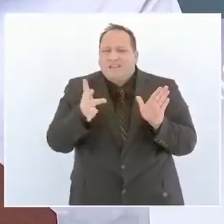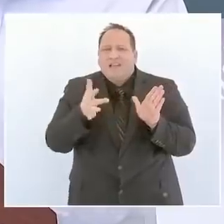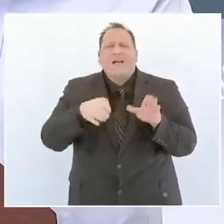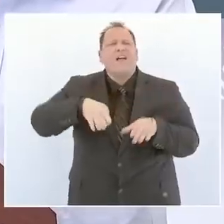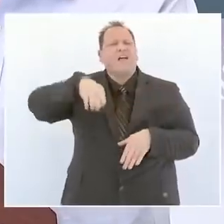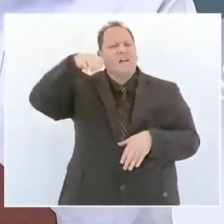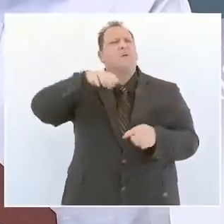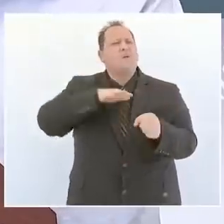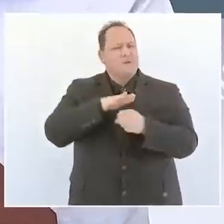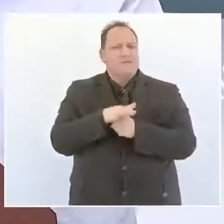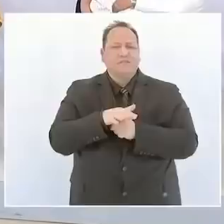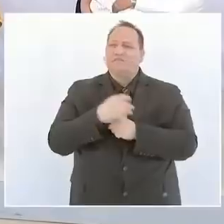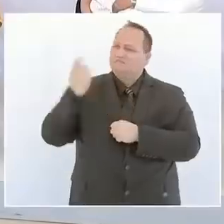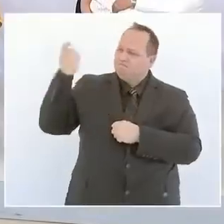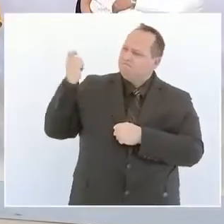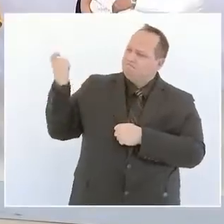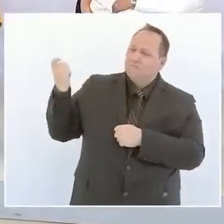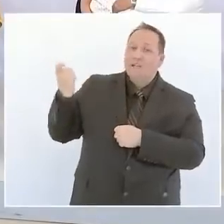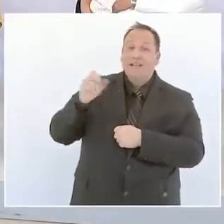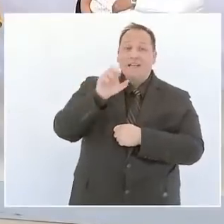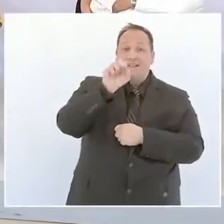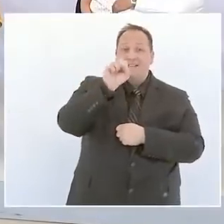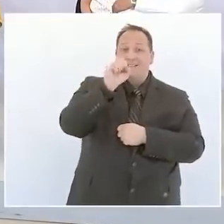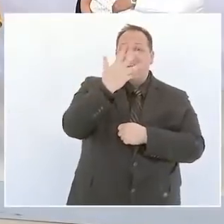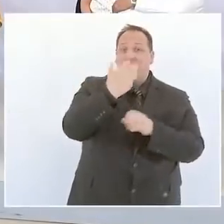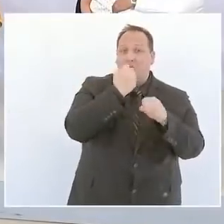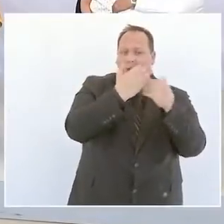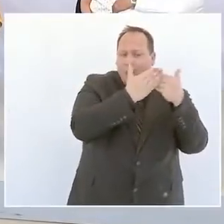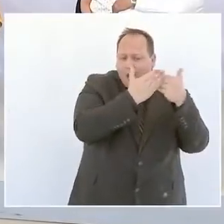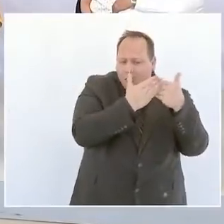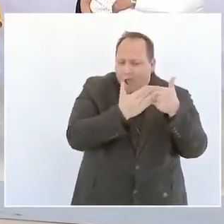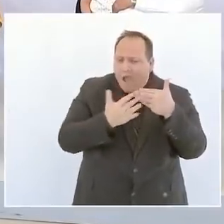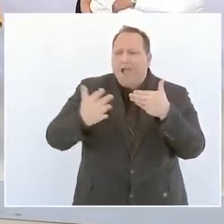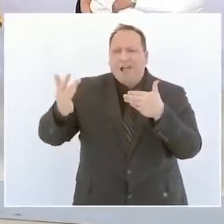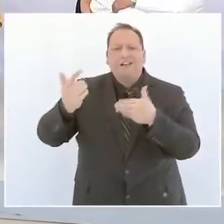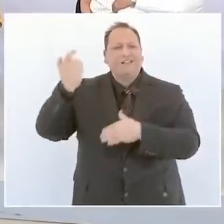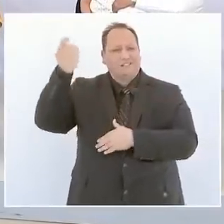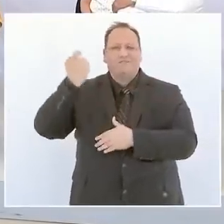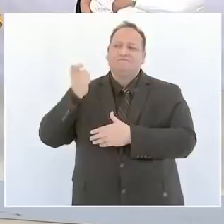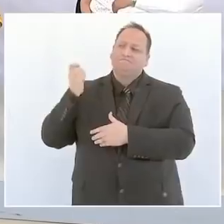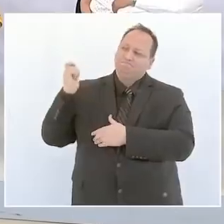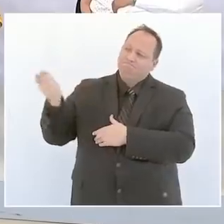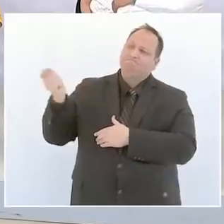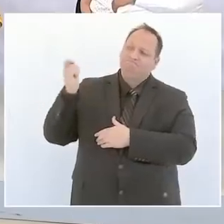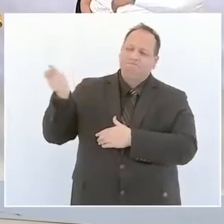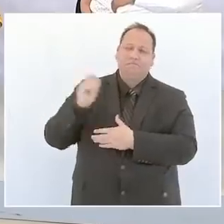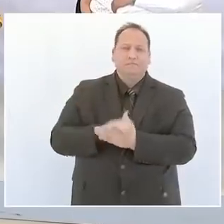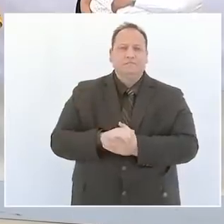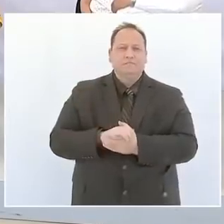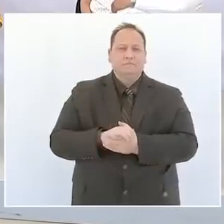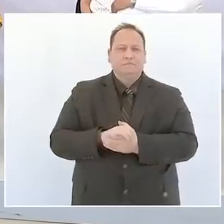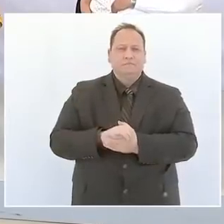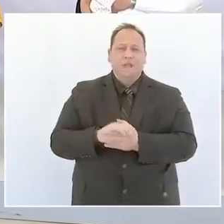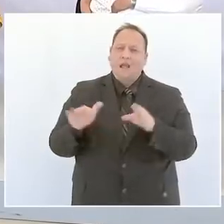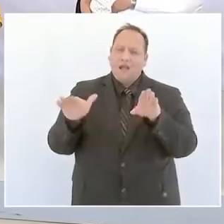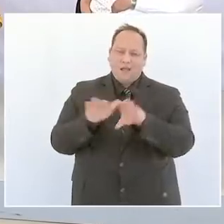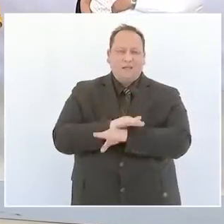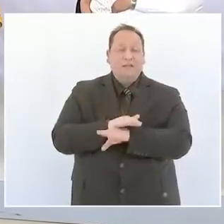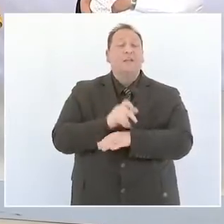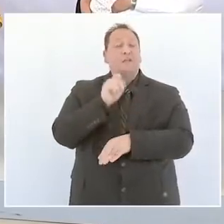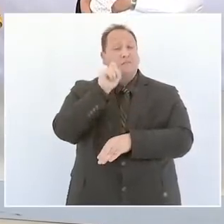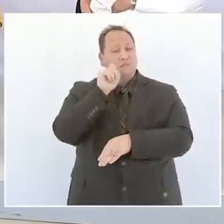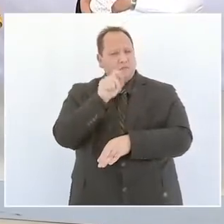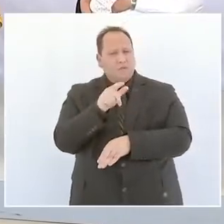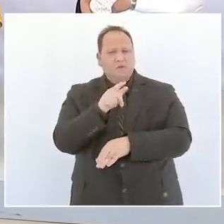entregar la pensión desde los 65 años. Y también se va a